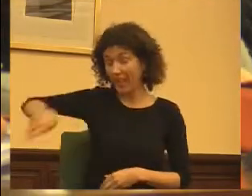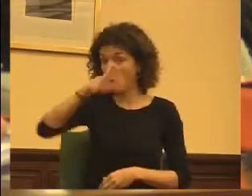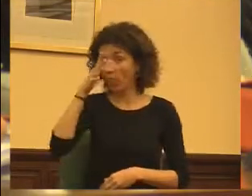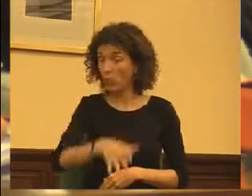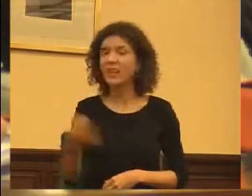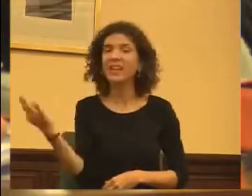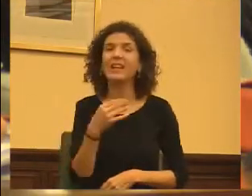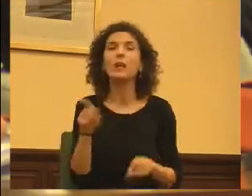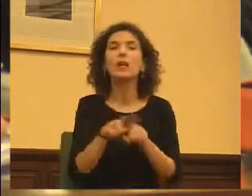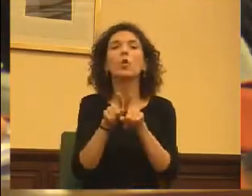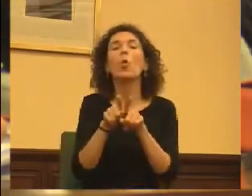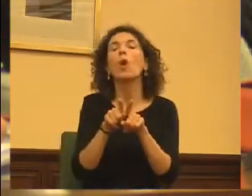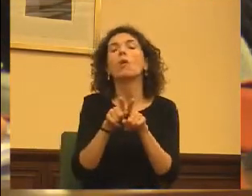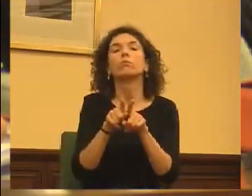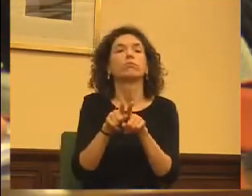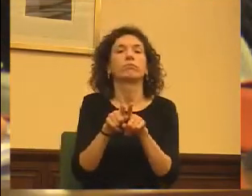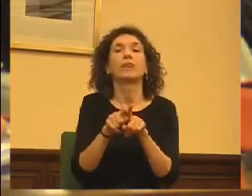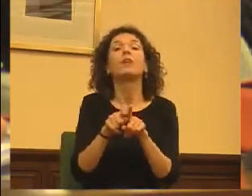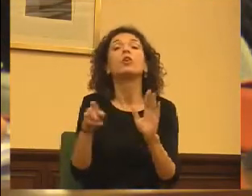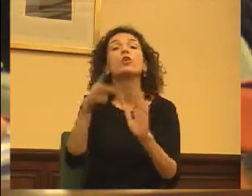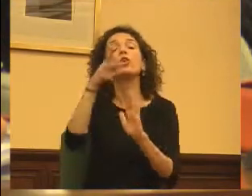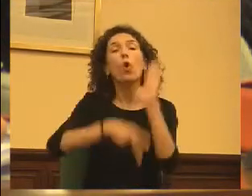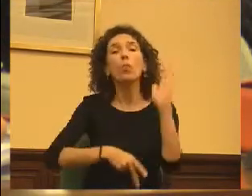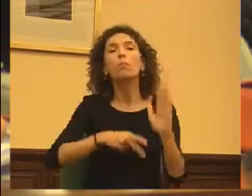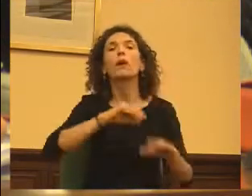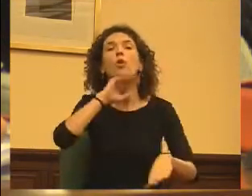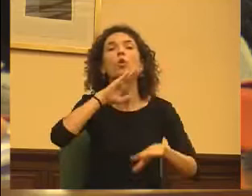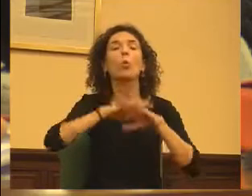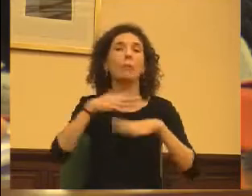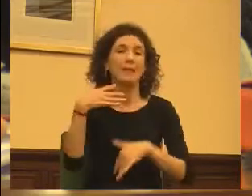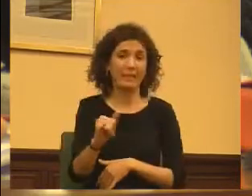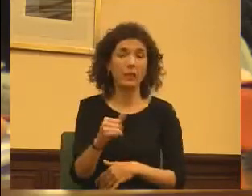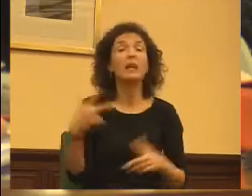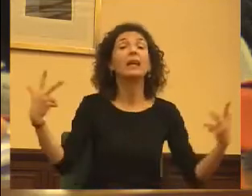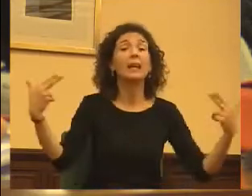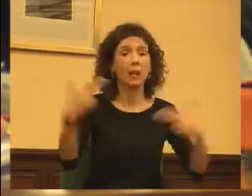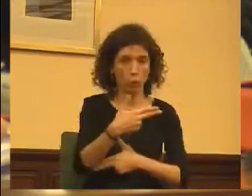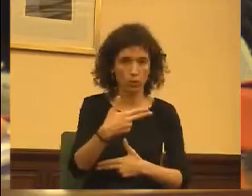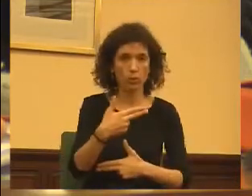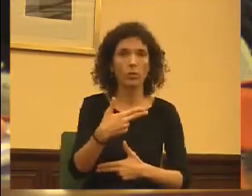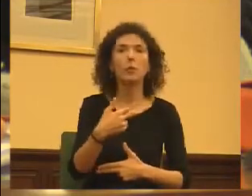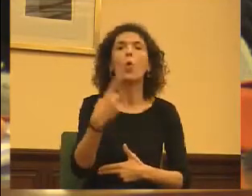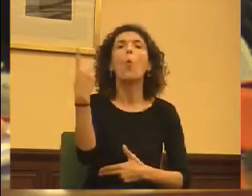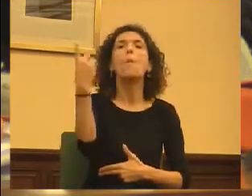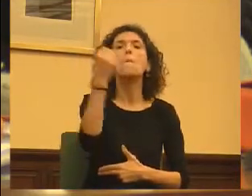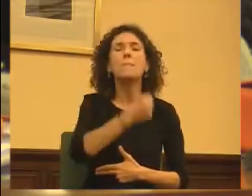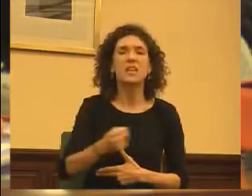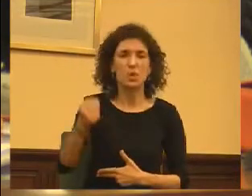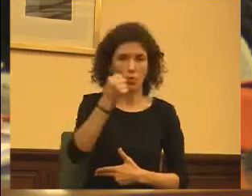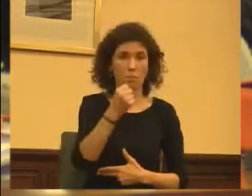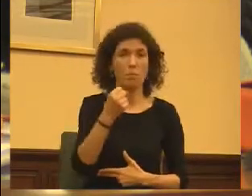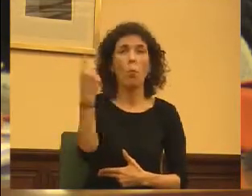denuncian no es otra cosa que el incumplimiento de la legalidad. Y sí, un recorte, pero